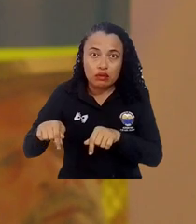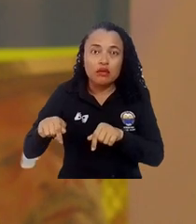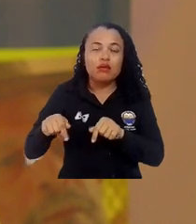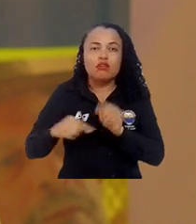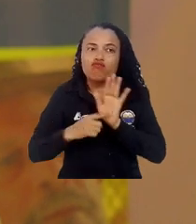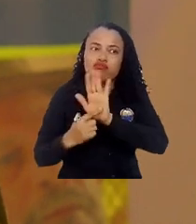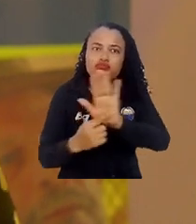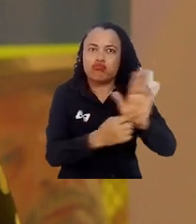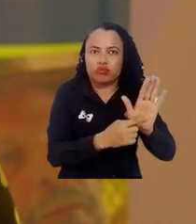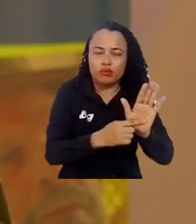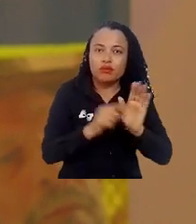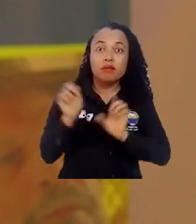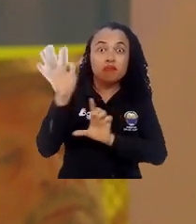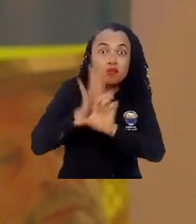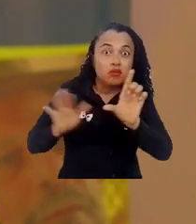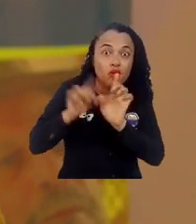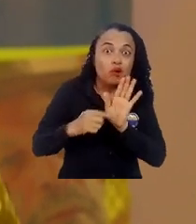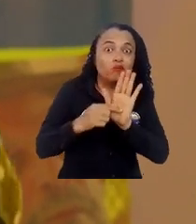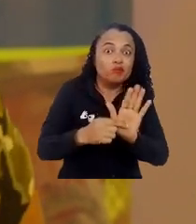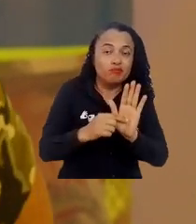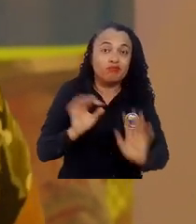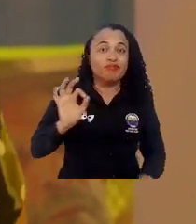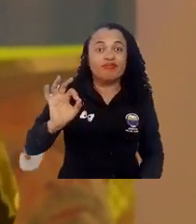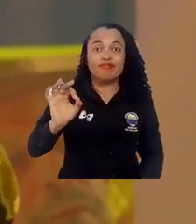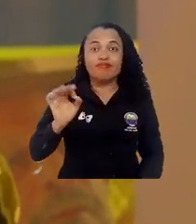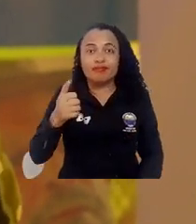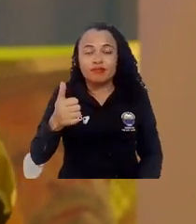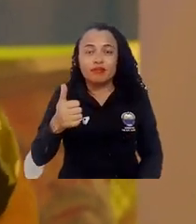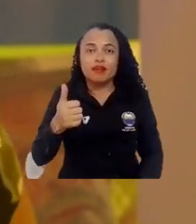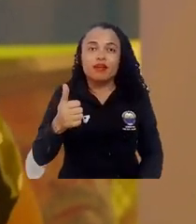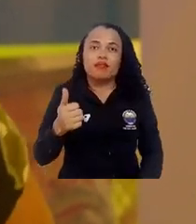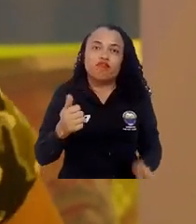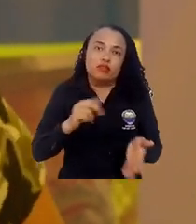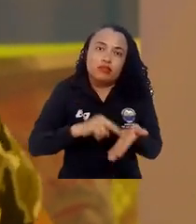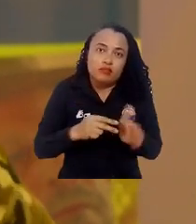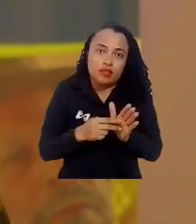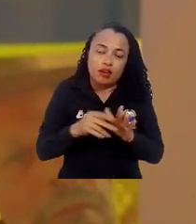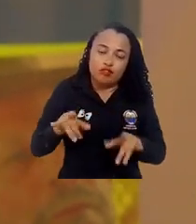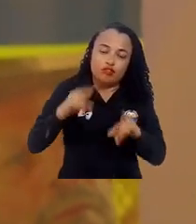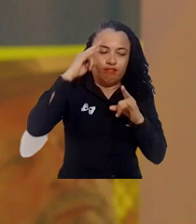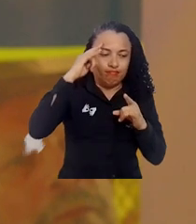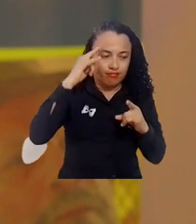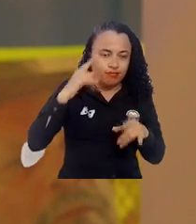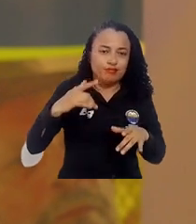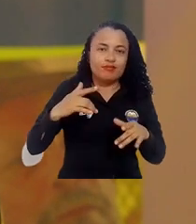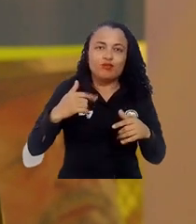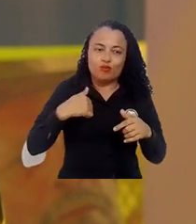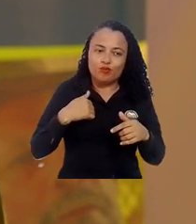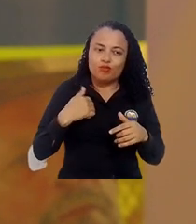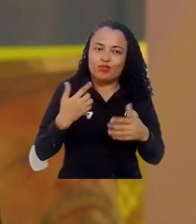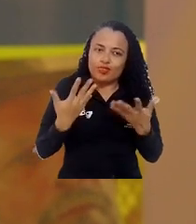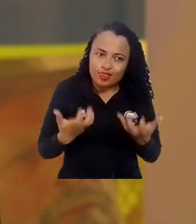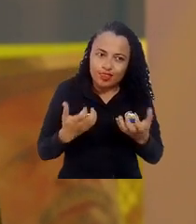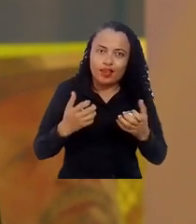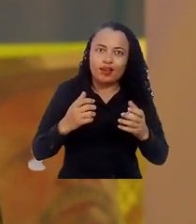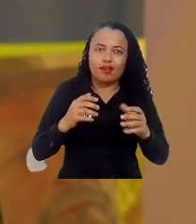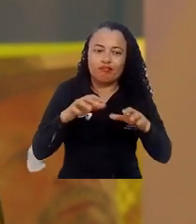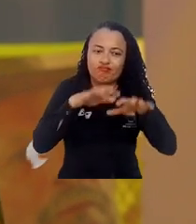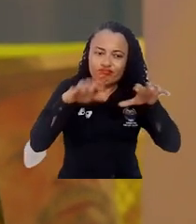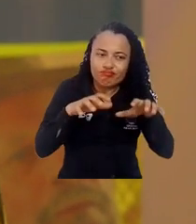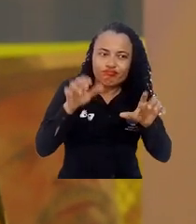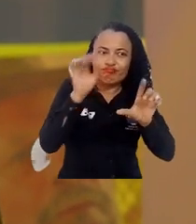proyectos que se han hecho, como lo de Videósfera. Me parece excelente eso y que obviamente inspira mucho más